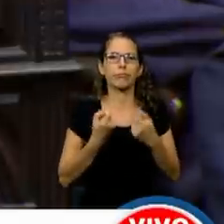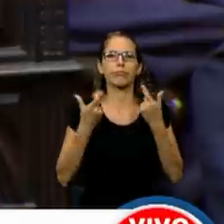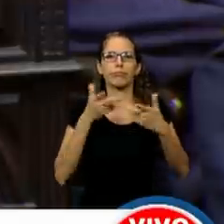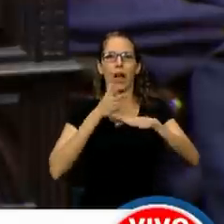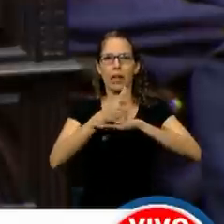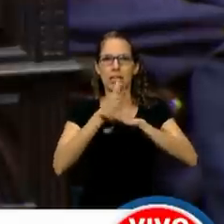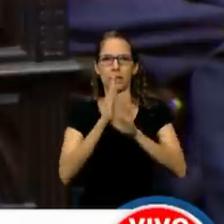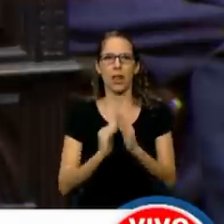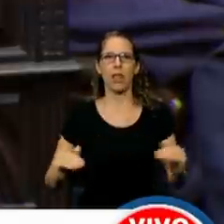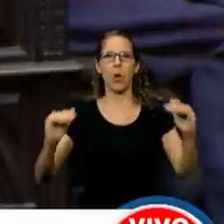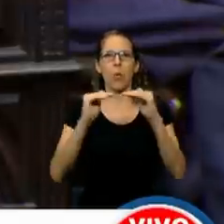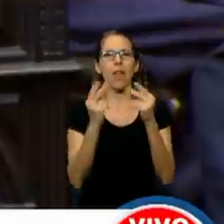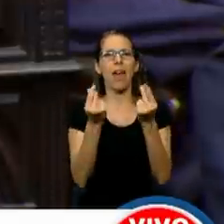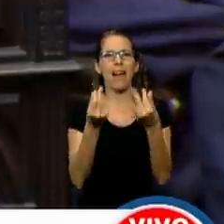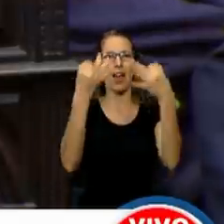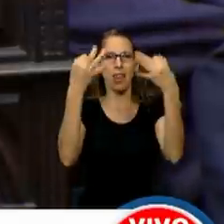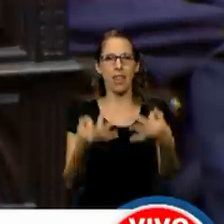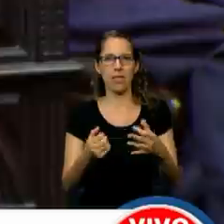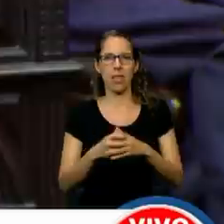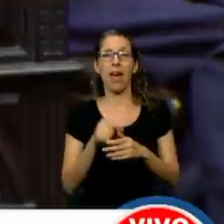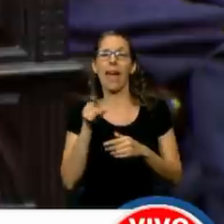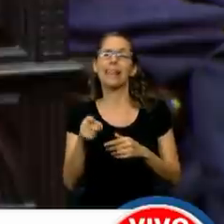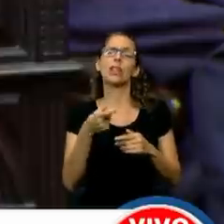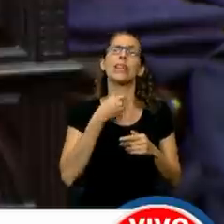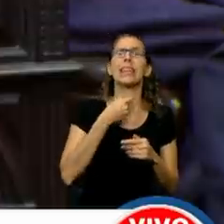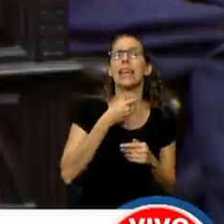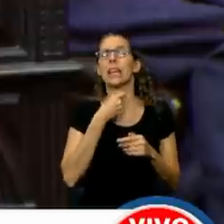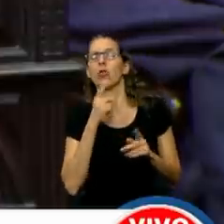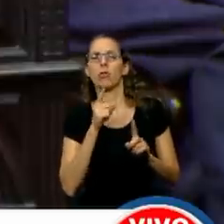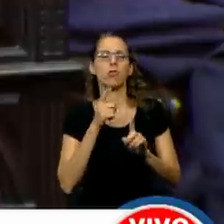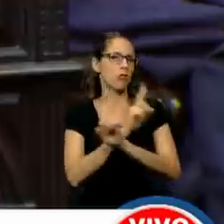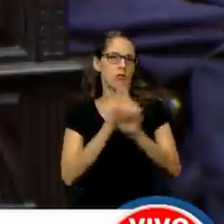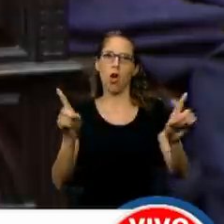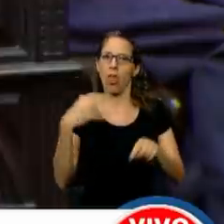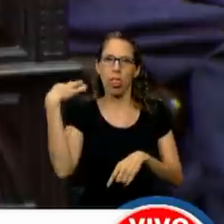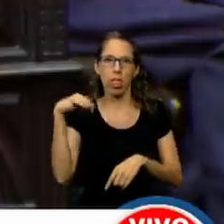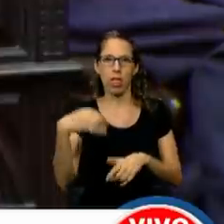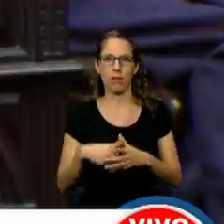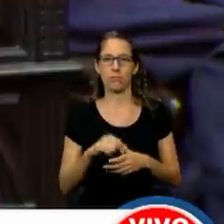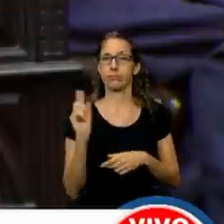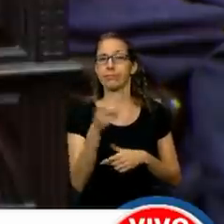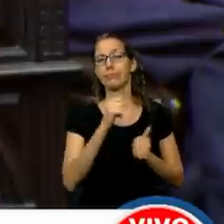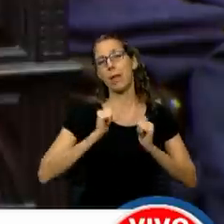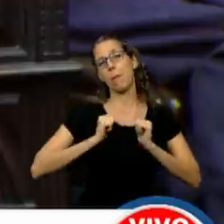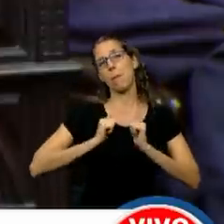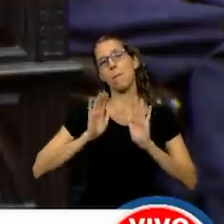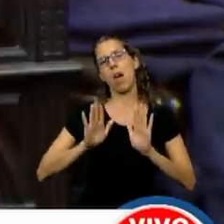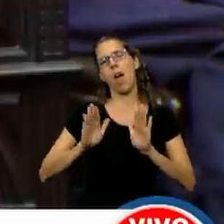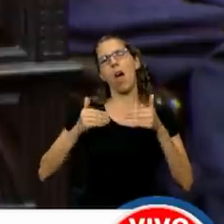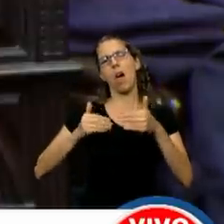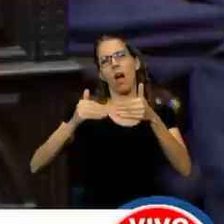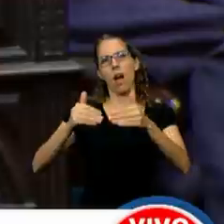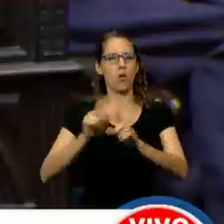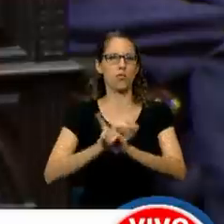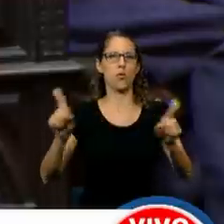equidad y calidad que no es una opción es una obligación no podemos esperar para